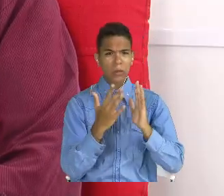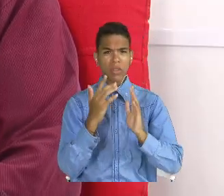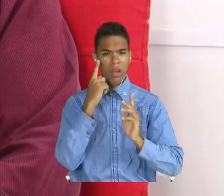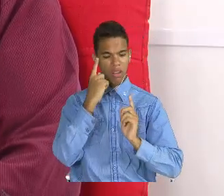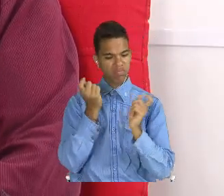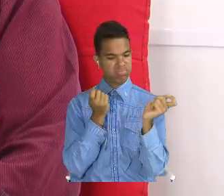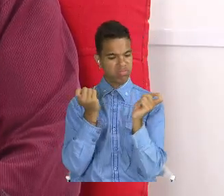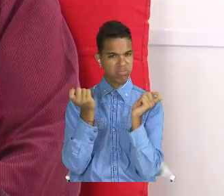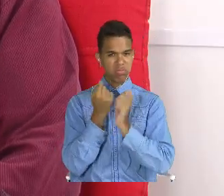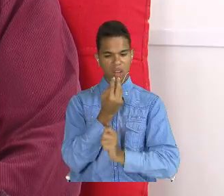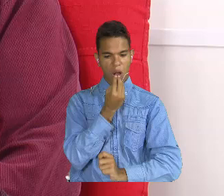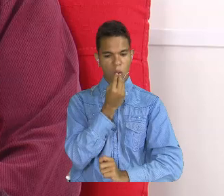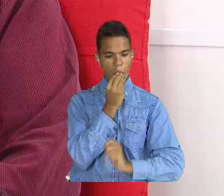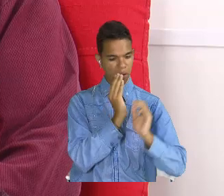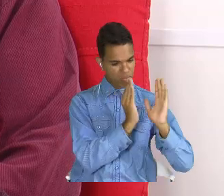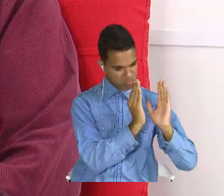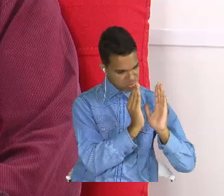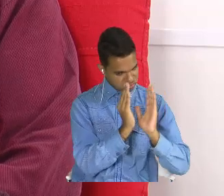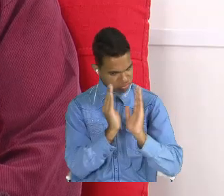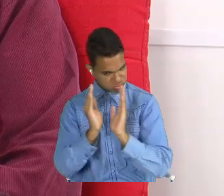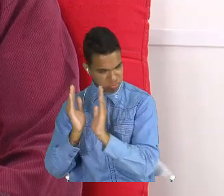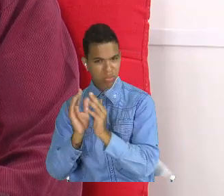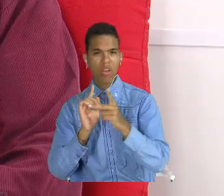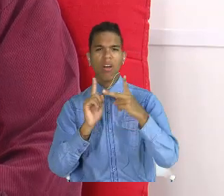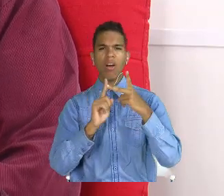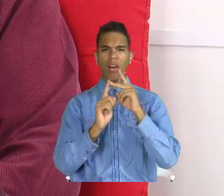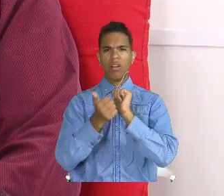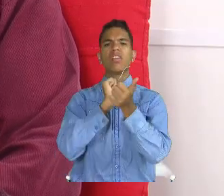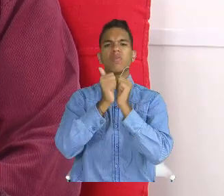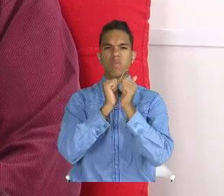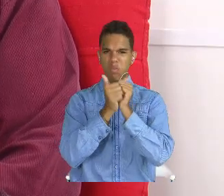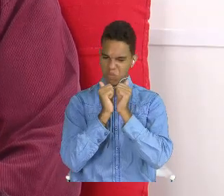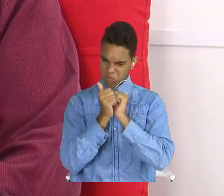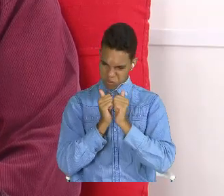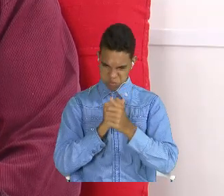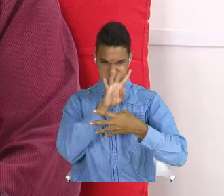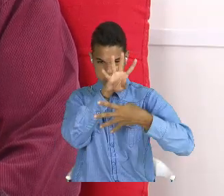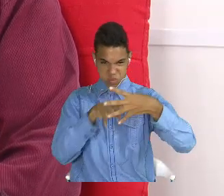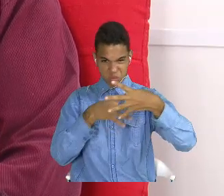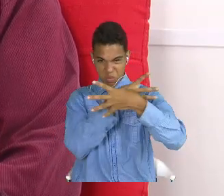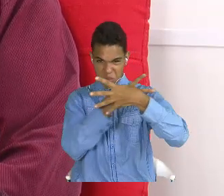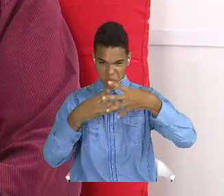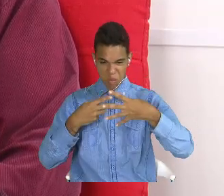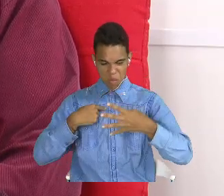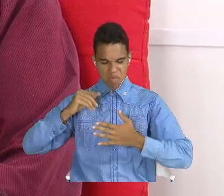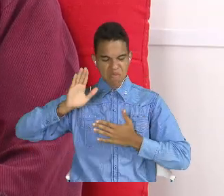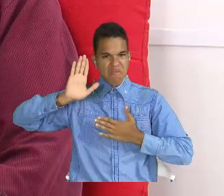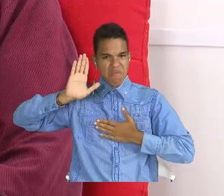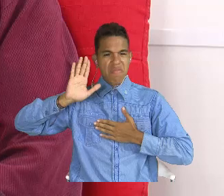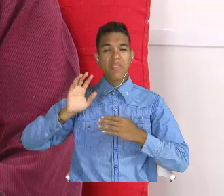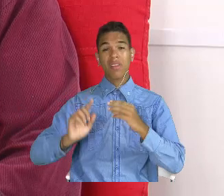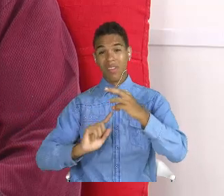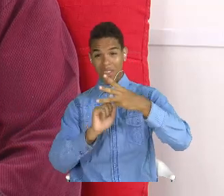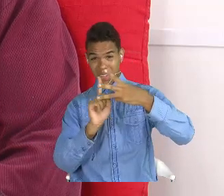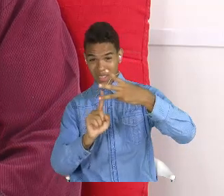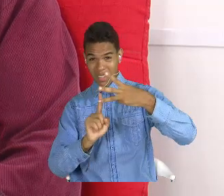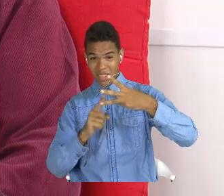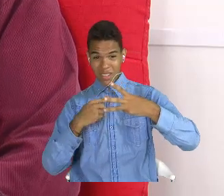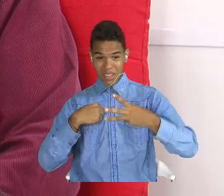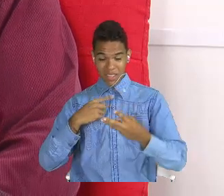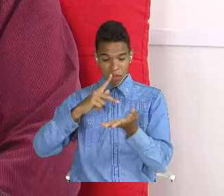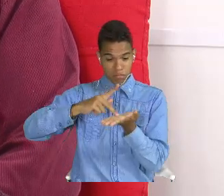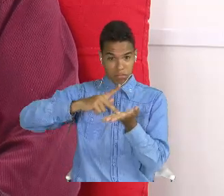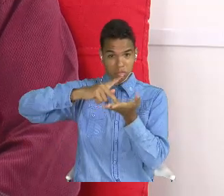alimentación, con una buena dosis de actividad física y con una disminución de su peso